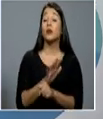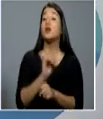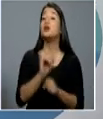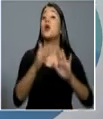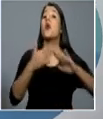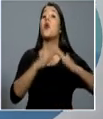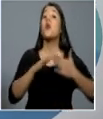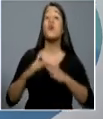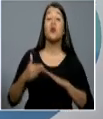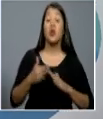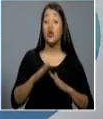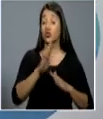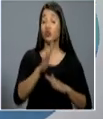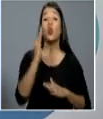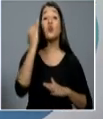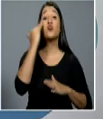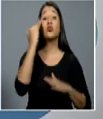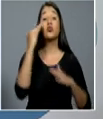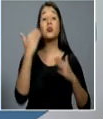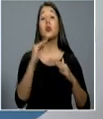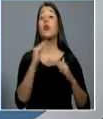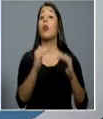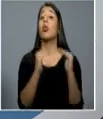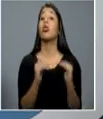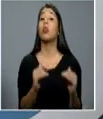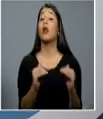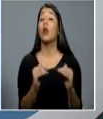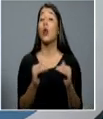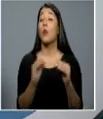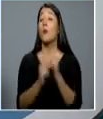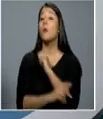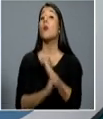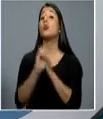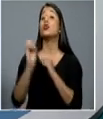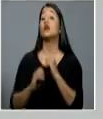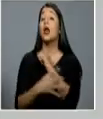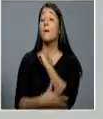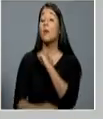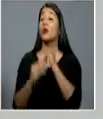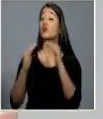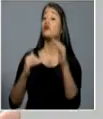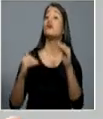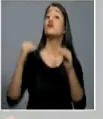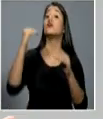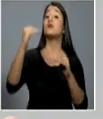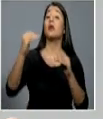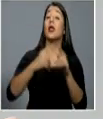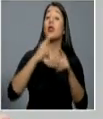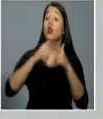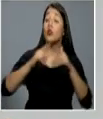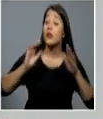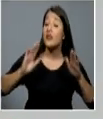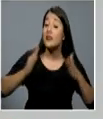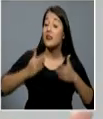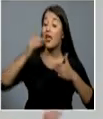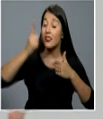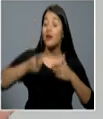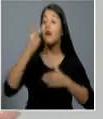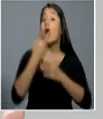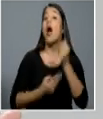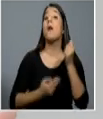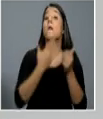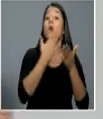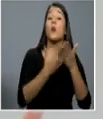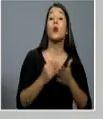donde los niveles educativos son los más bajos, los niveles de pobreza son los más altos, entonces el enfoque enfoque tiene que ser integral. Hay que abordar todos